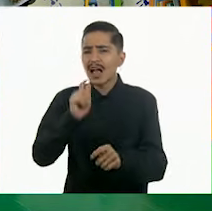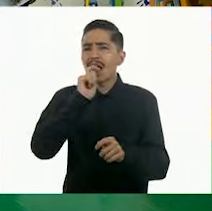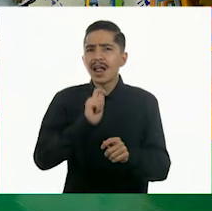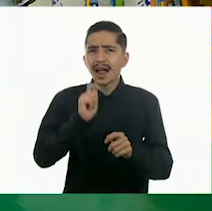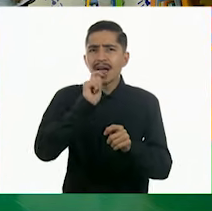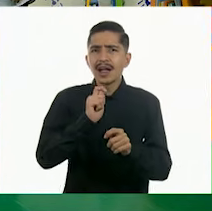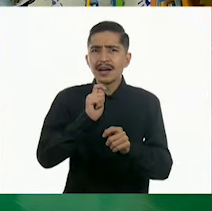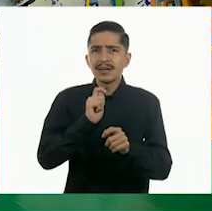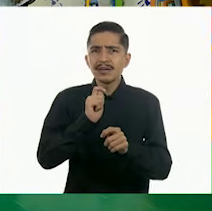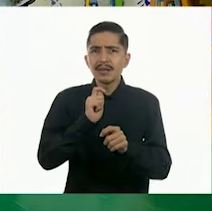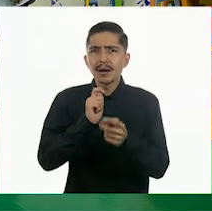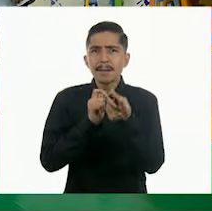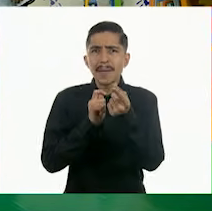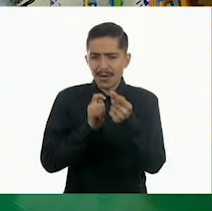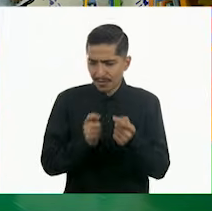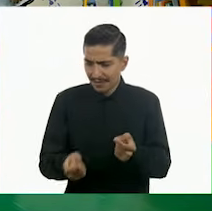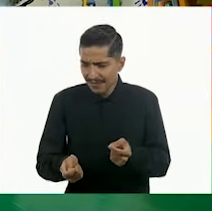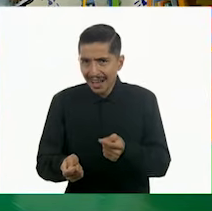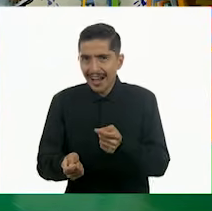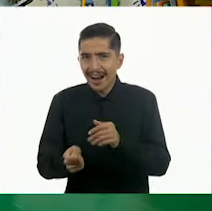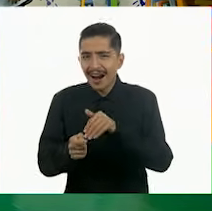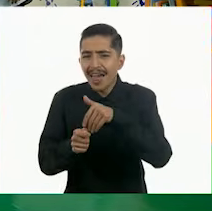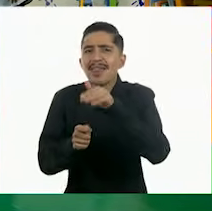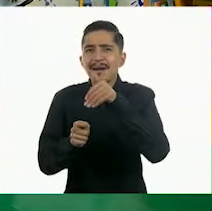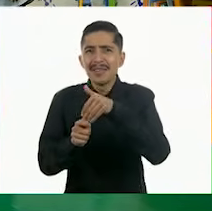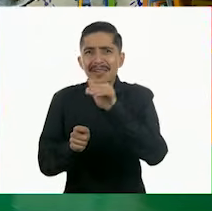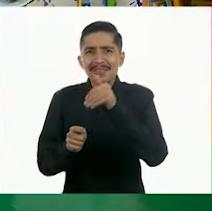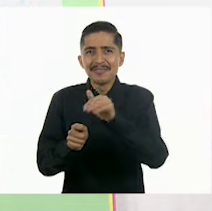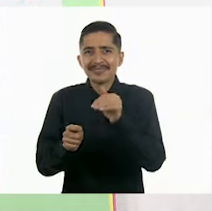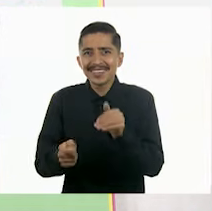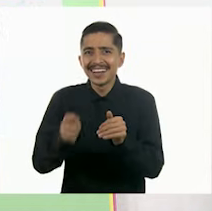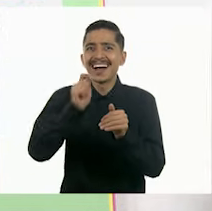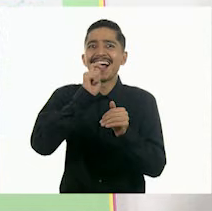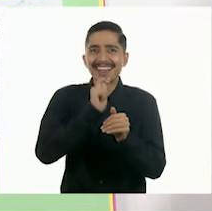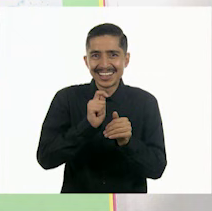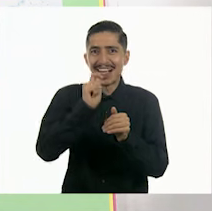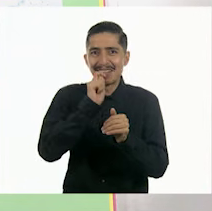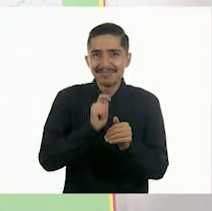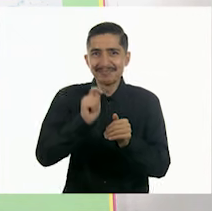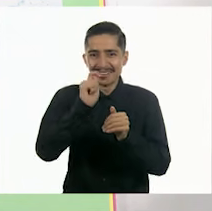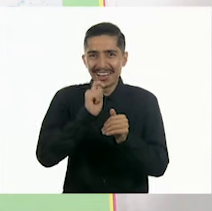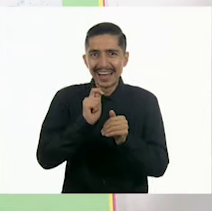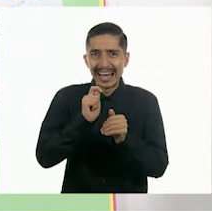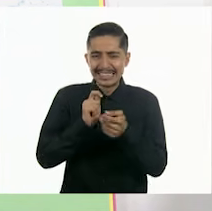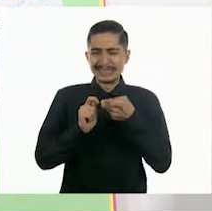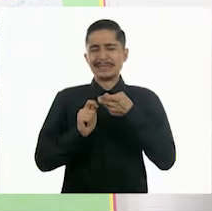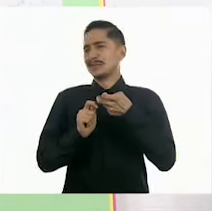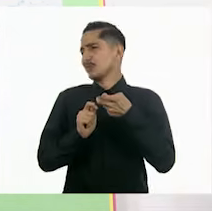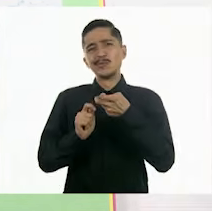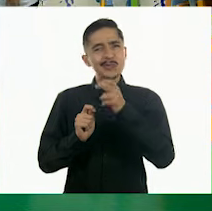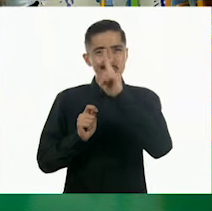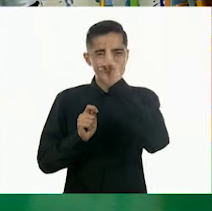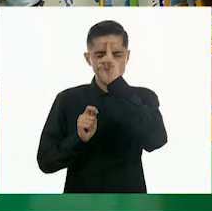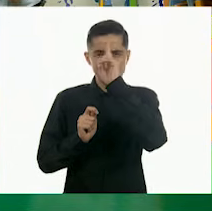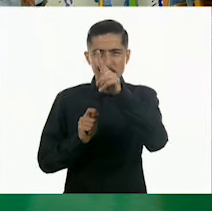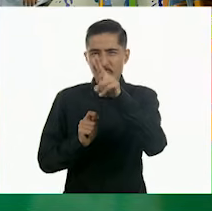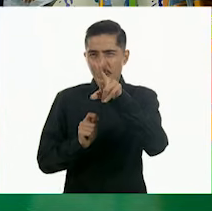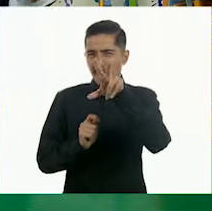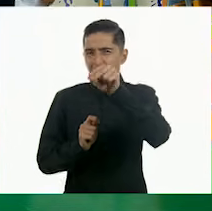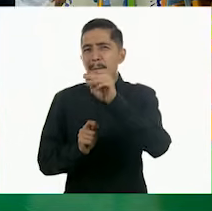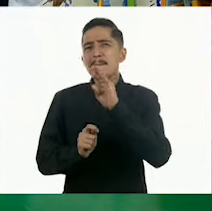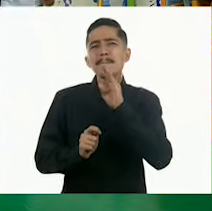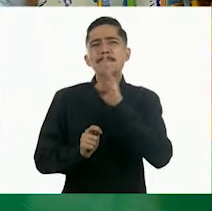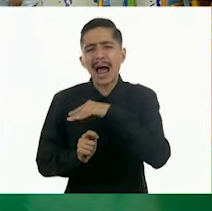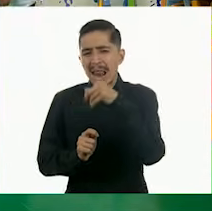comparten y entonces el perro la lame un poco y de regreso vuelve a la boca. Eso puede ser... Eso está mal. Ajá. Bueno, entonces, los